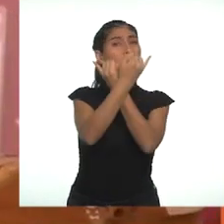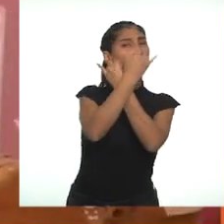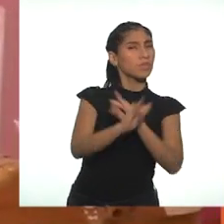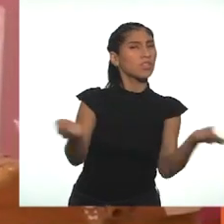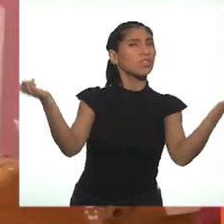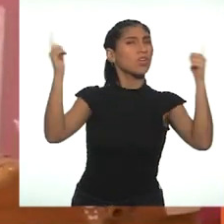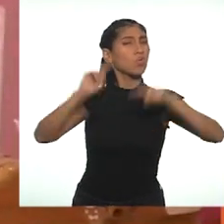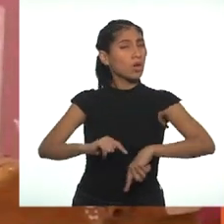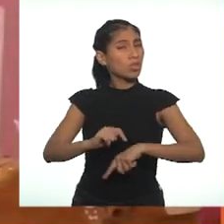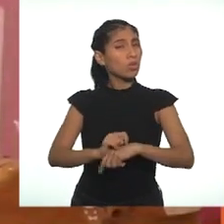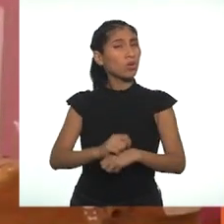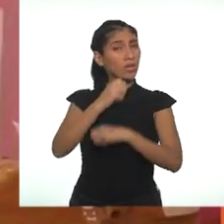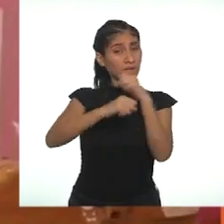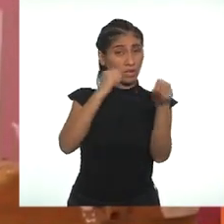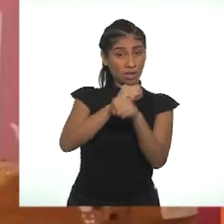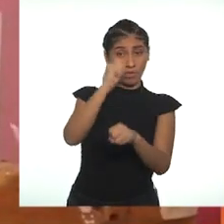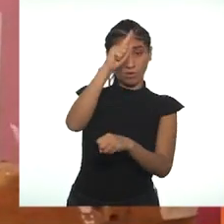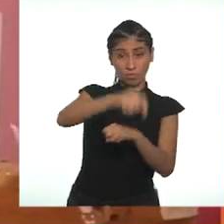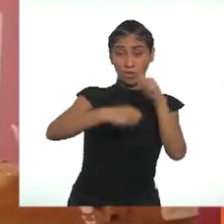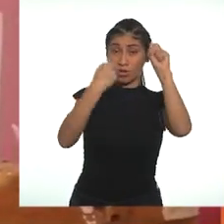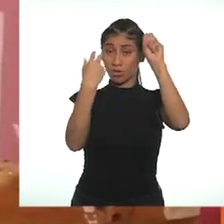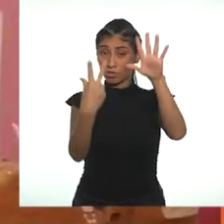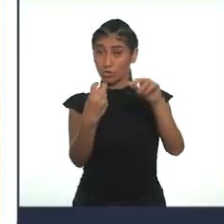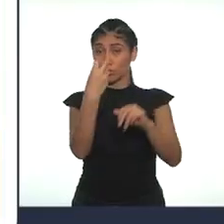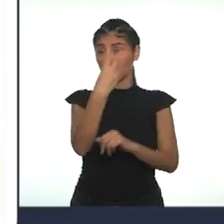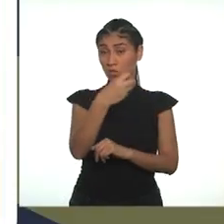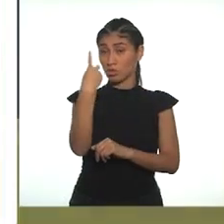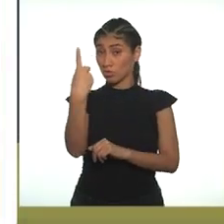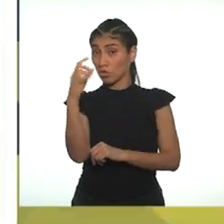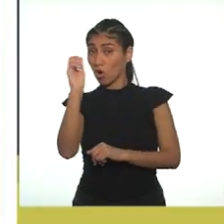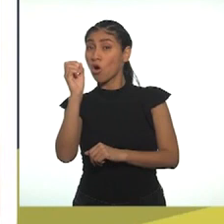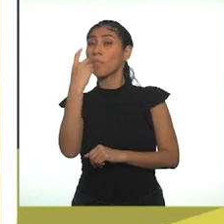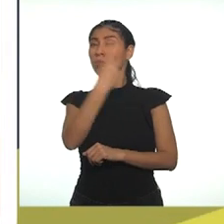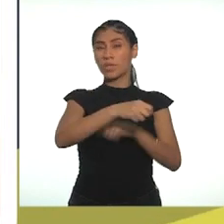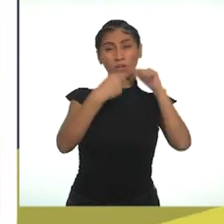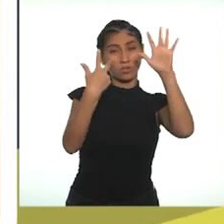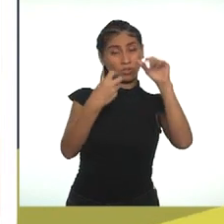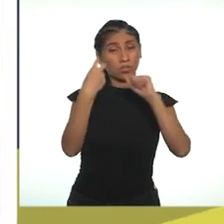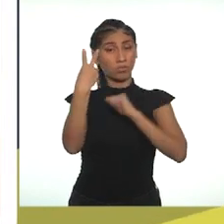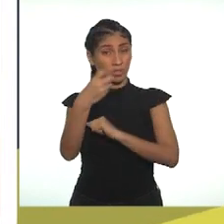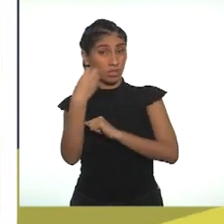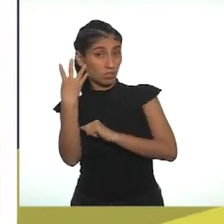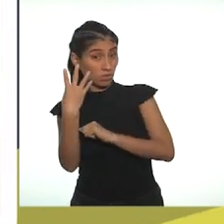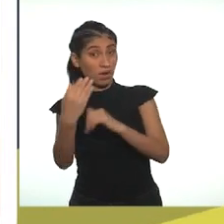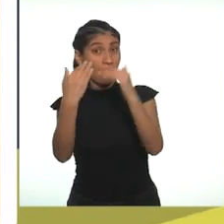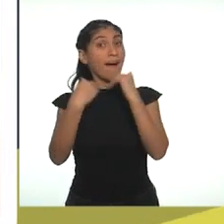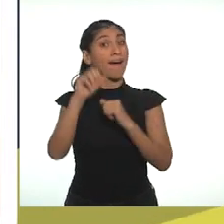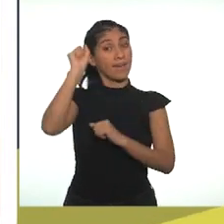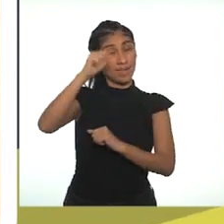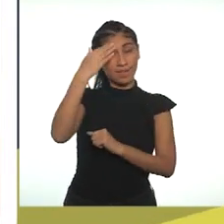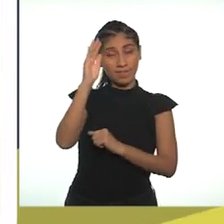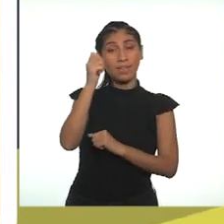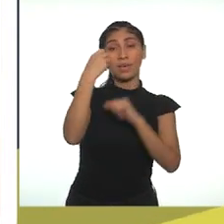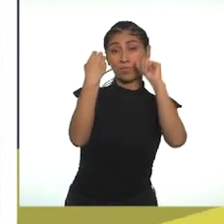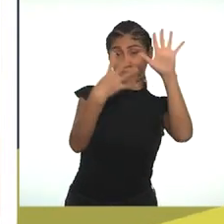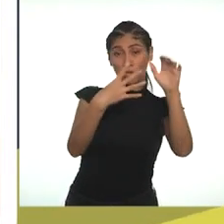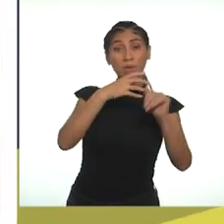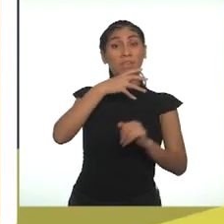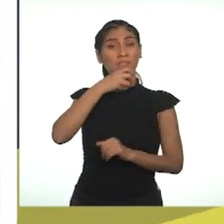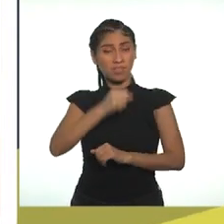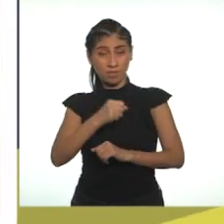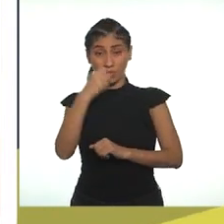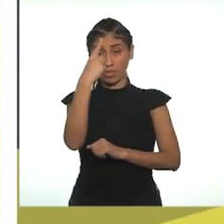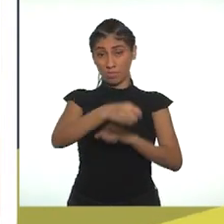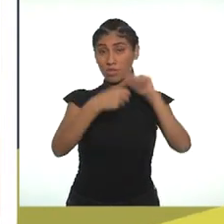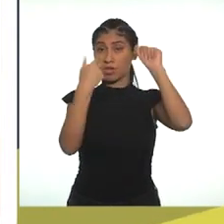¿En 1821 o en 1824? El 9 de diciembre de 1824, el ejército